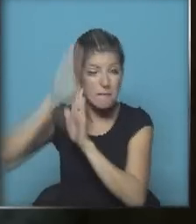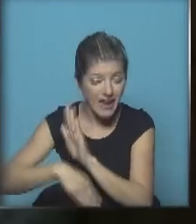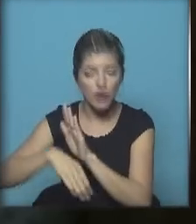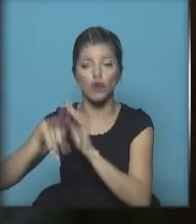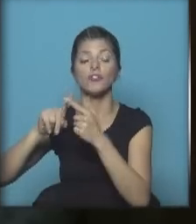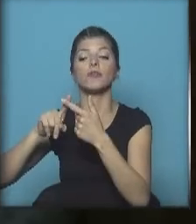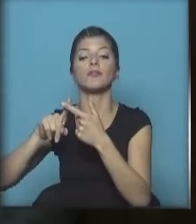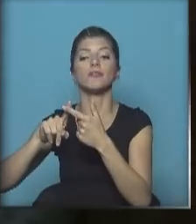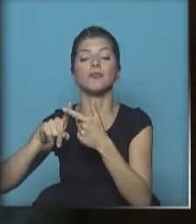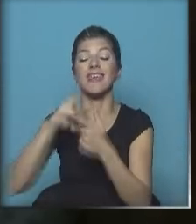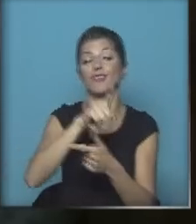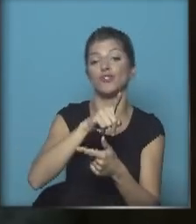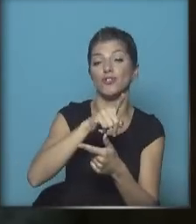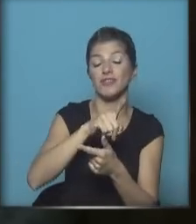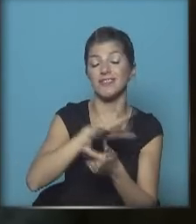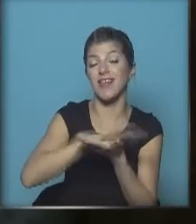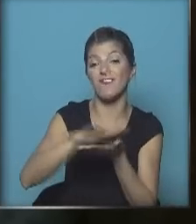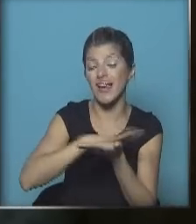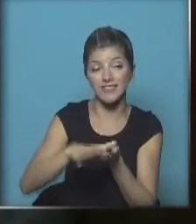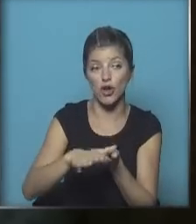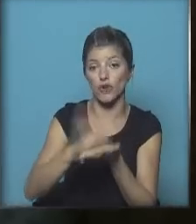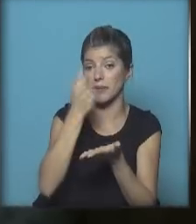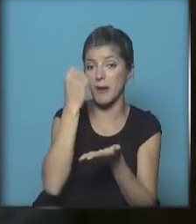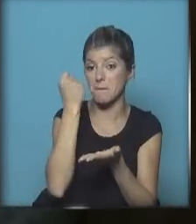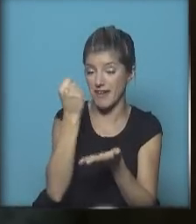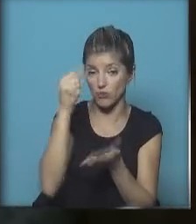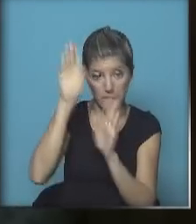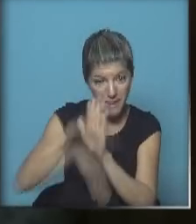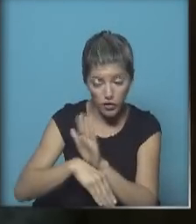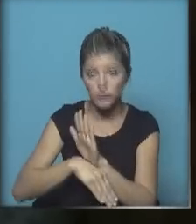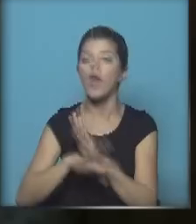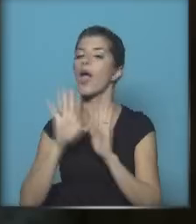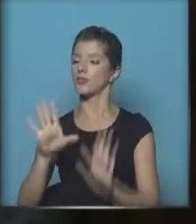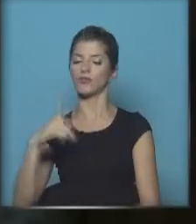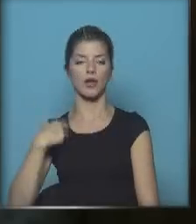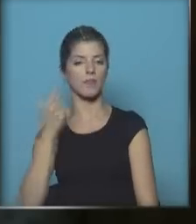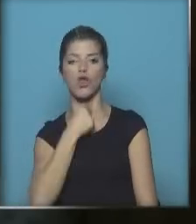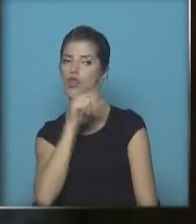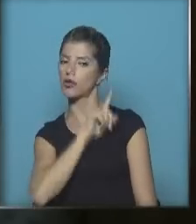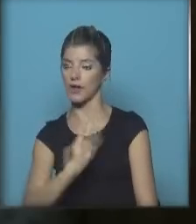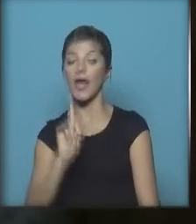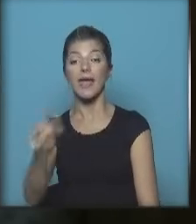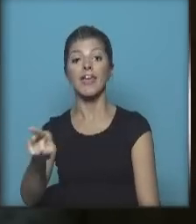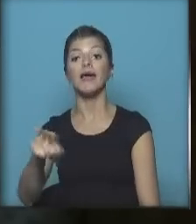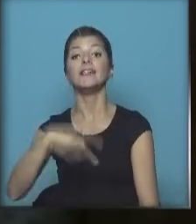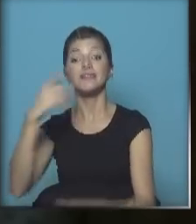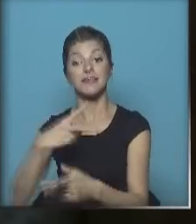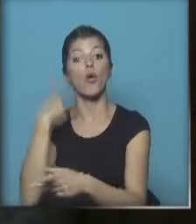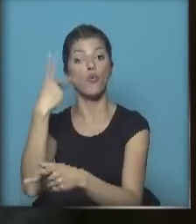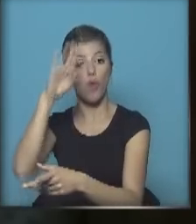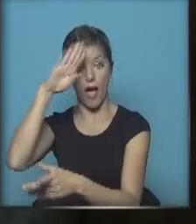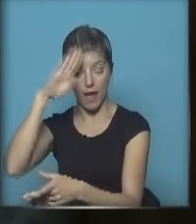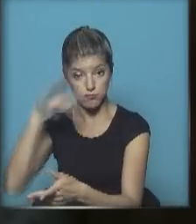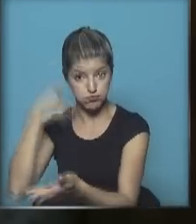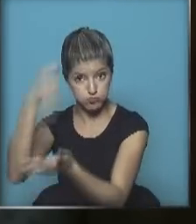cifra del salario mínimo no llega a 6.000 pesos, los gremialistas quieren que el segundo aumento se aplique en diciembre para